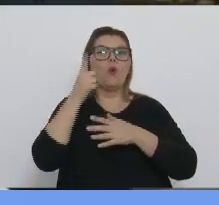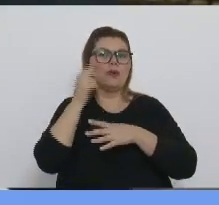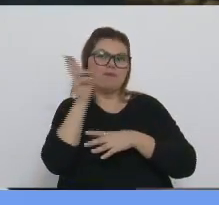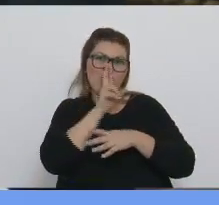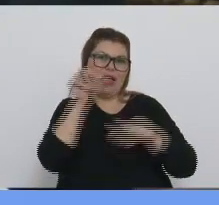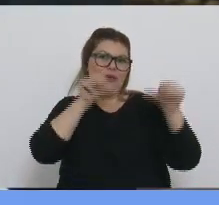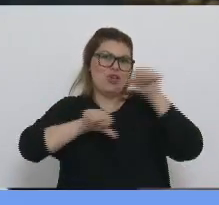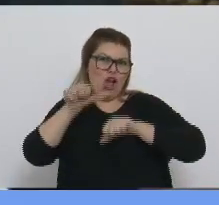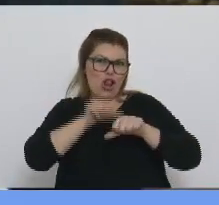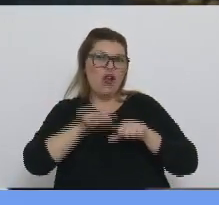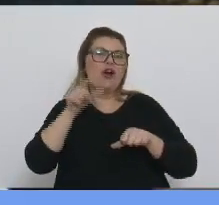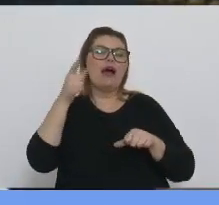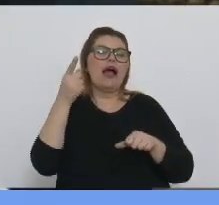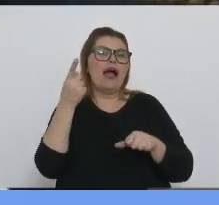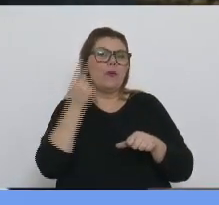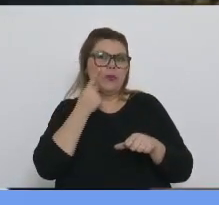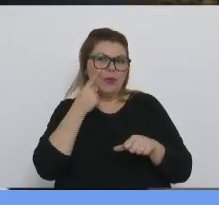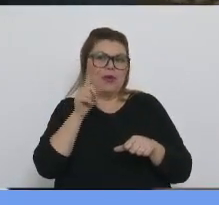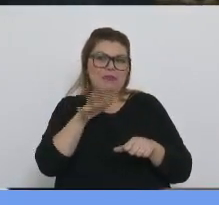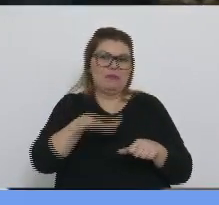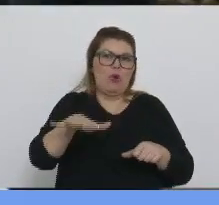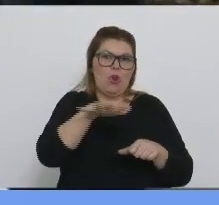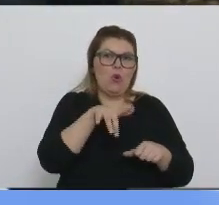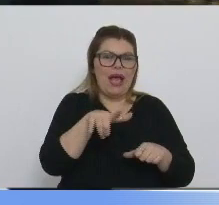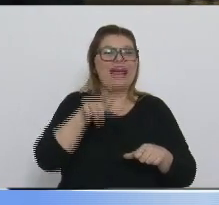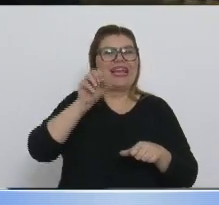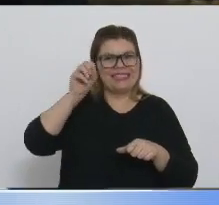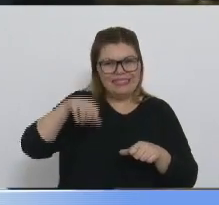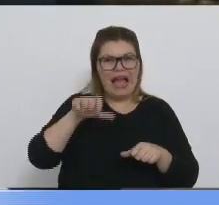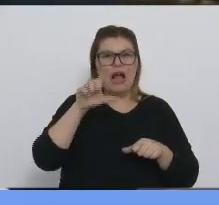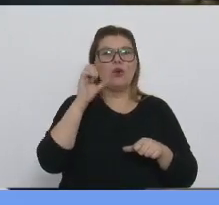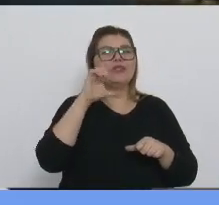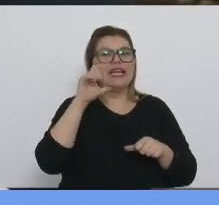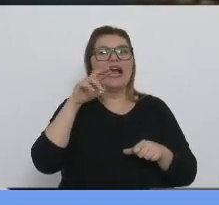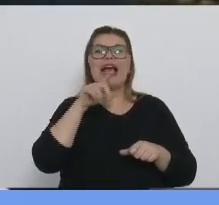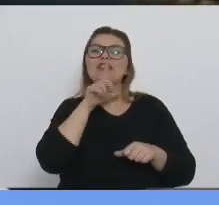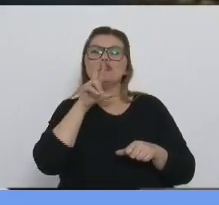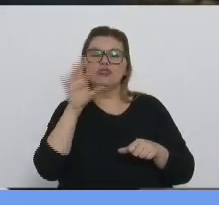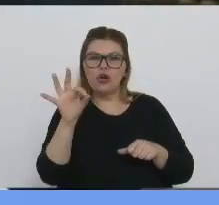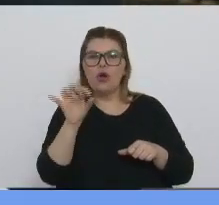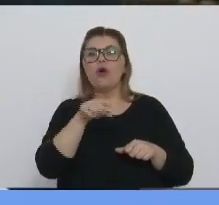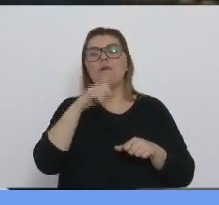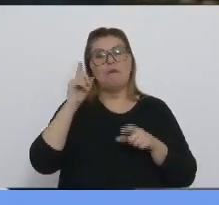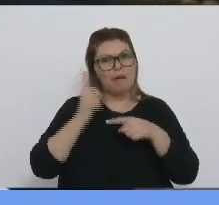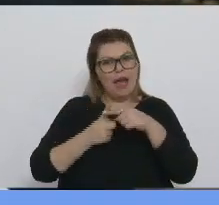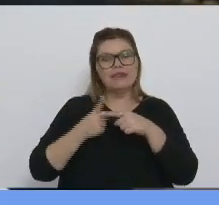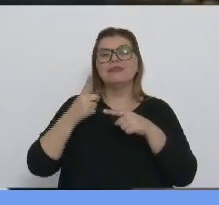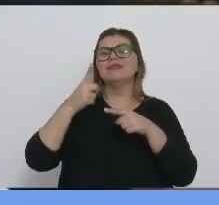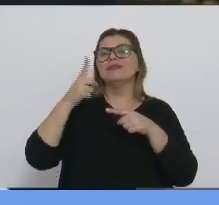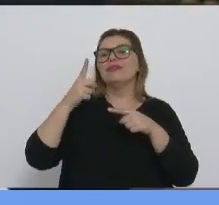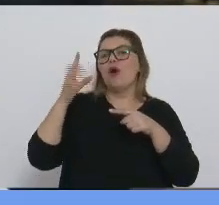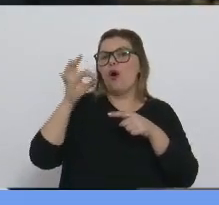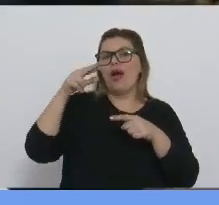vive en miramar de ansenuza lucila castro que está acá y la centenaria ong aves argentinas